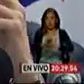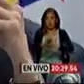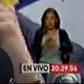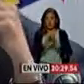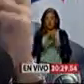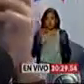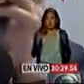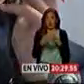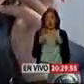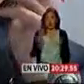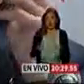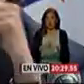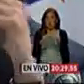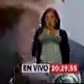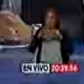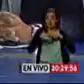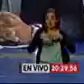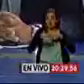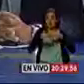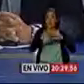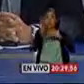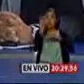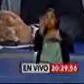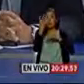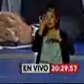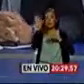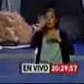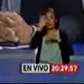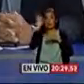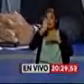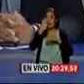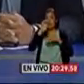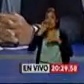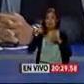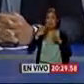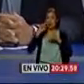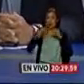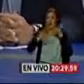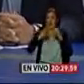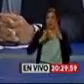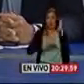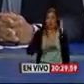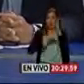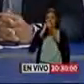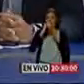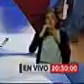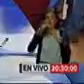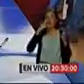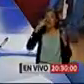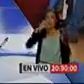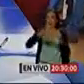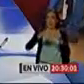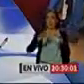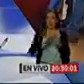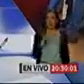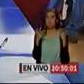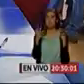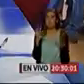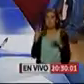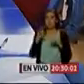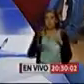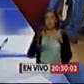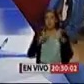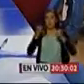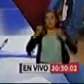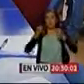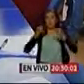el inicio de movilizaciones el próximo 14 de enero en rechazo al alza de los combustibles. Manifestaron que no existe posibilidad de